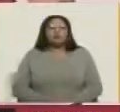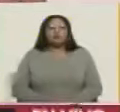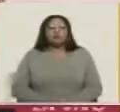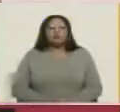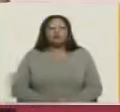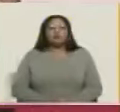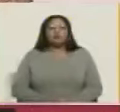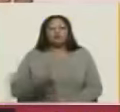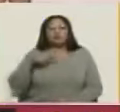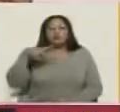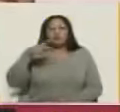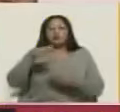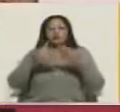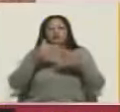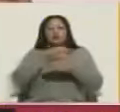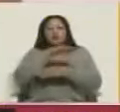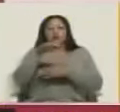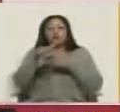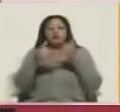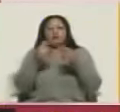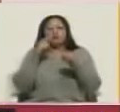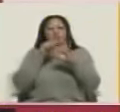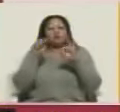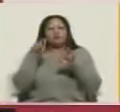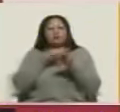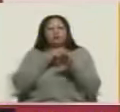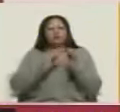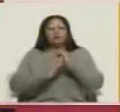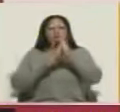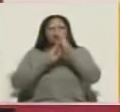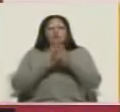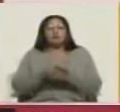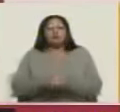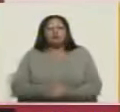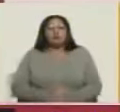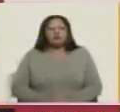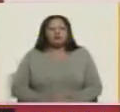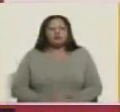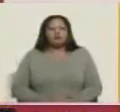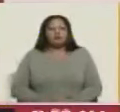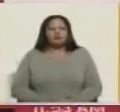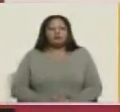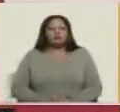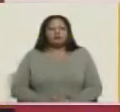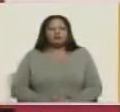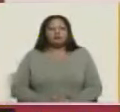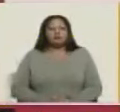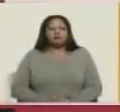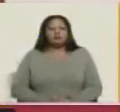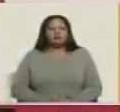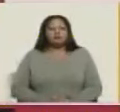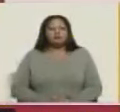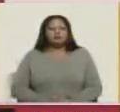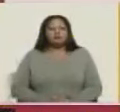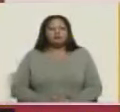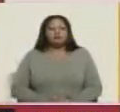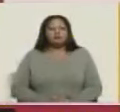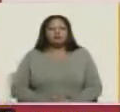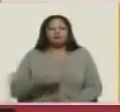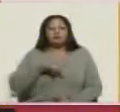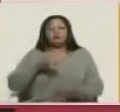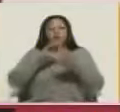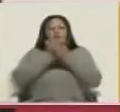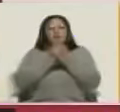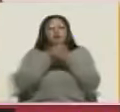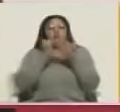portugueses, el llano rindiéndole homenaje a nuestro comandante. Ahí vimos al compañero y hermano Adán